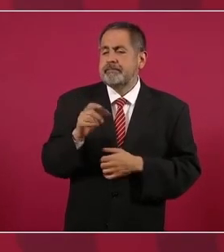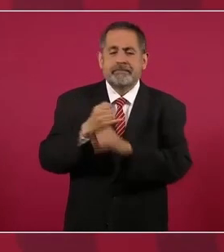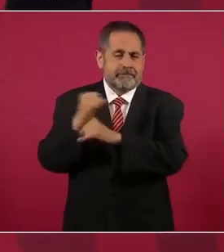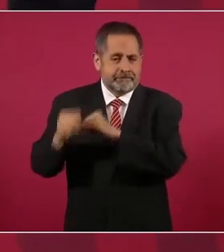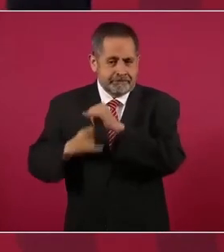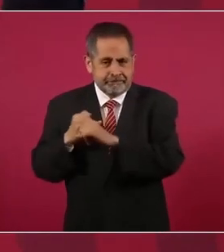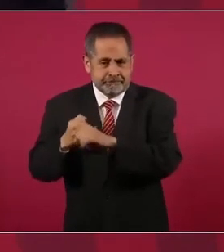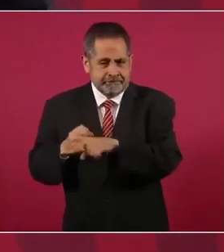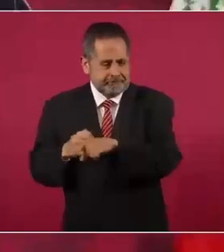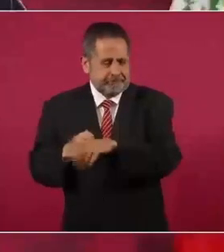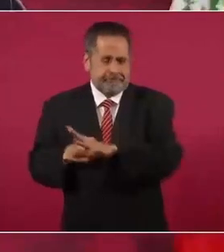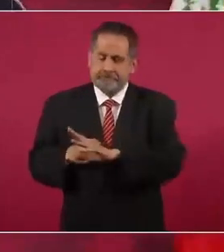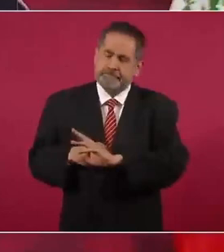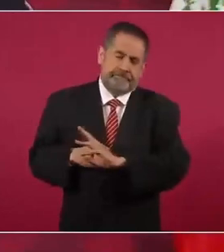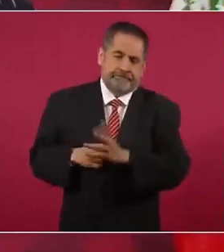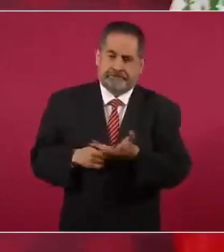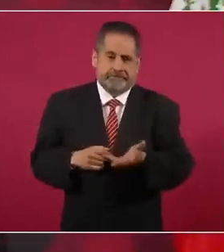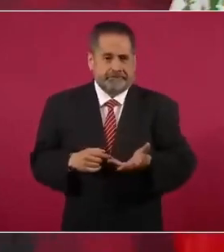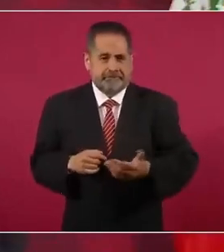y que